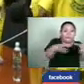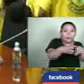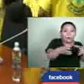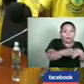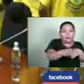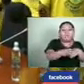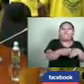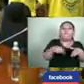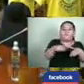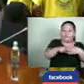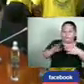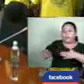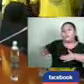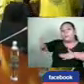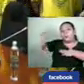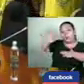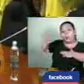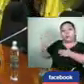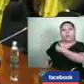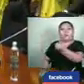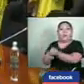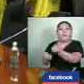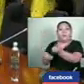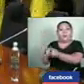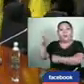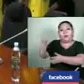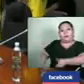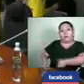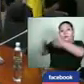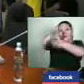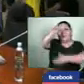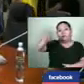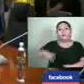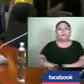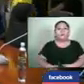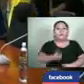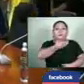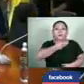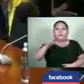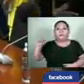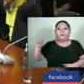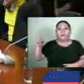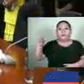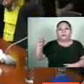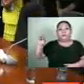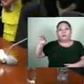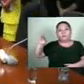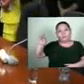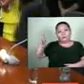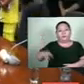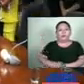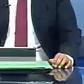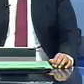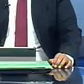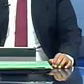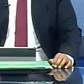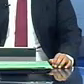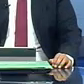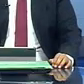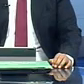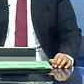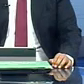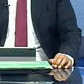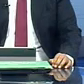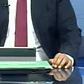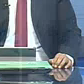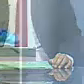se comprometieron a respaldar este tipo de instituciones. Aldair Tadeo, Noticiero Hechos. La